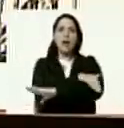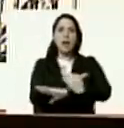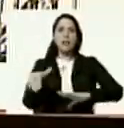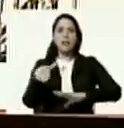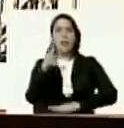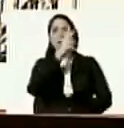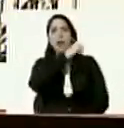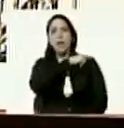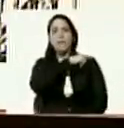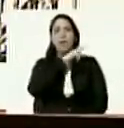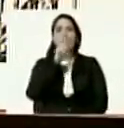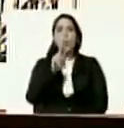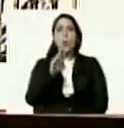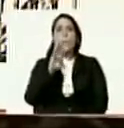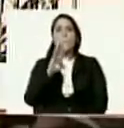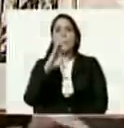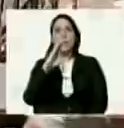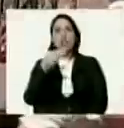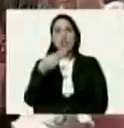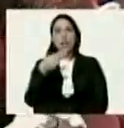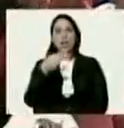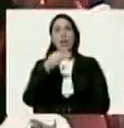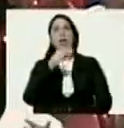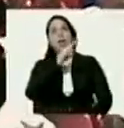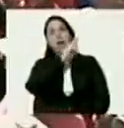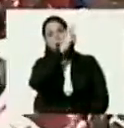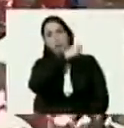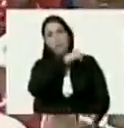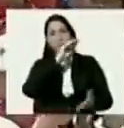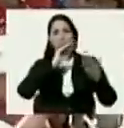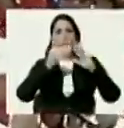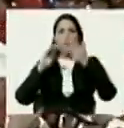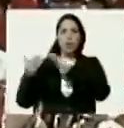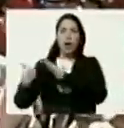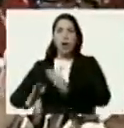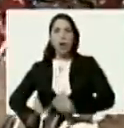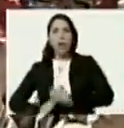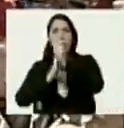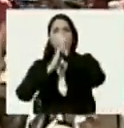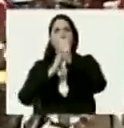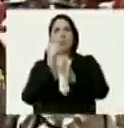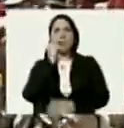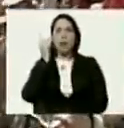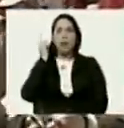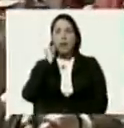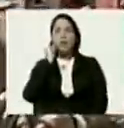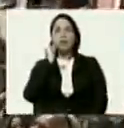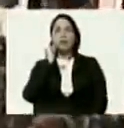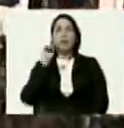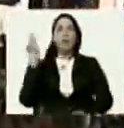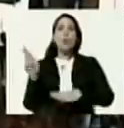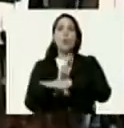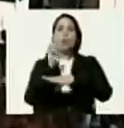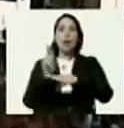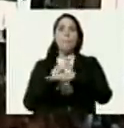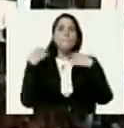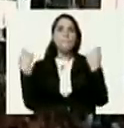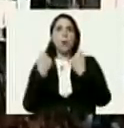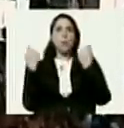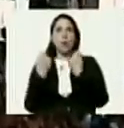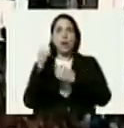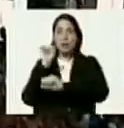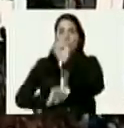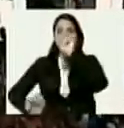los jefes y jefas de comunidad, a los líderes, a las unidades populares de